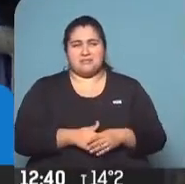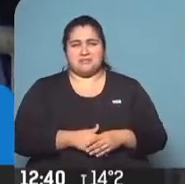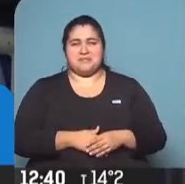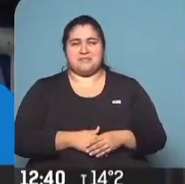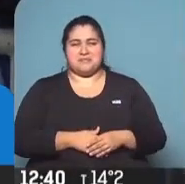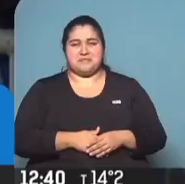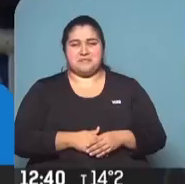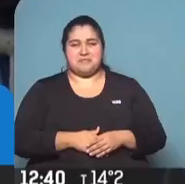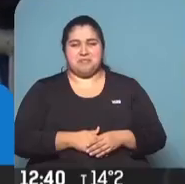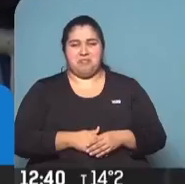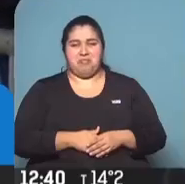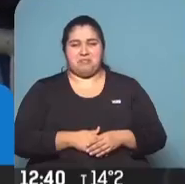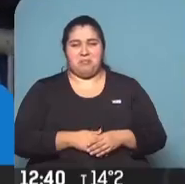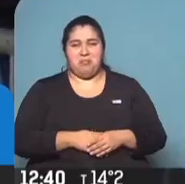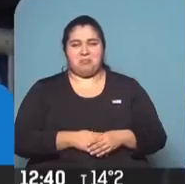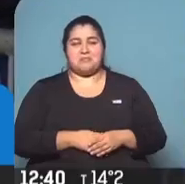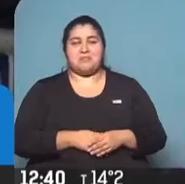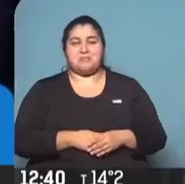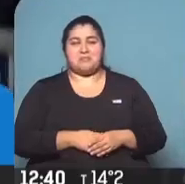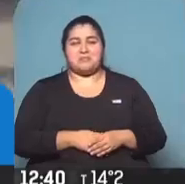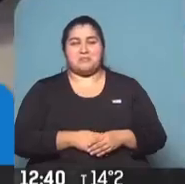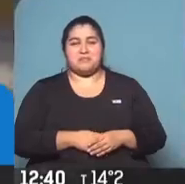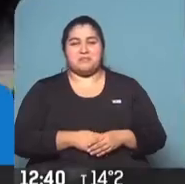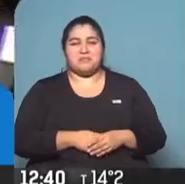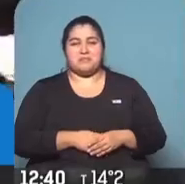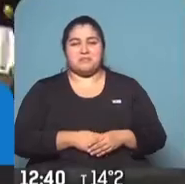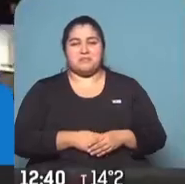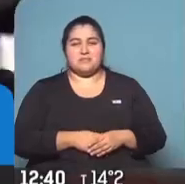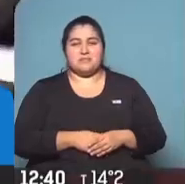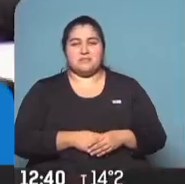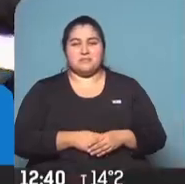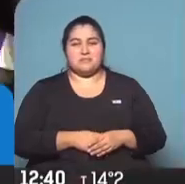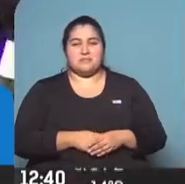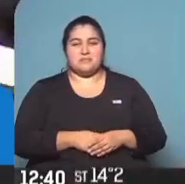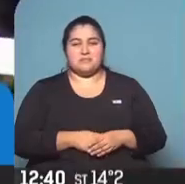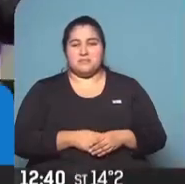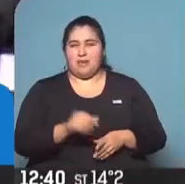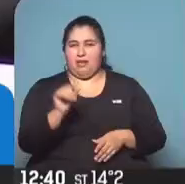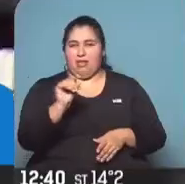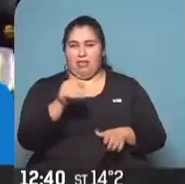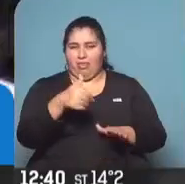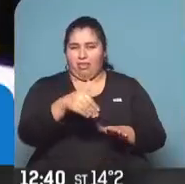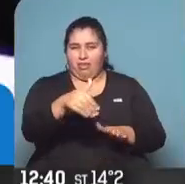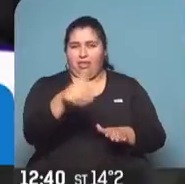en los siglos iv nuestra patria el segundo más